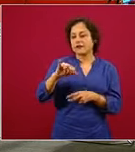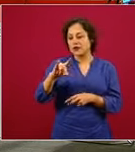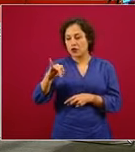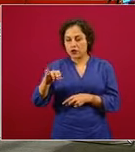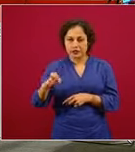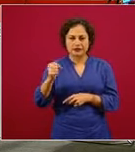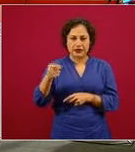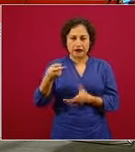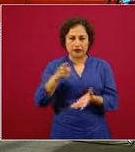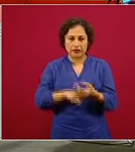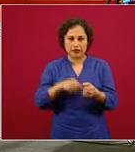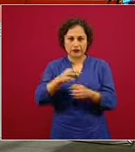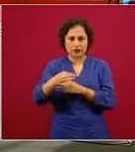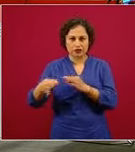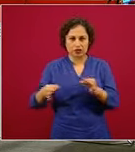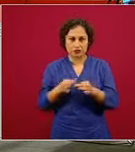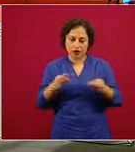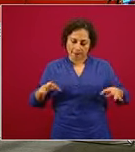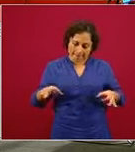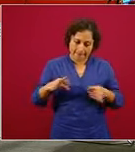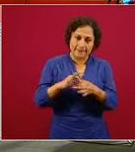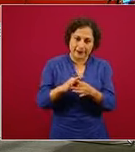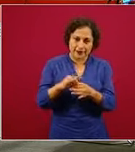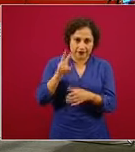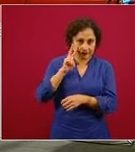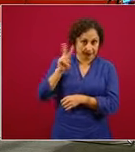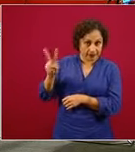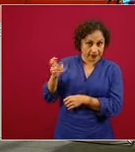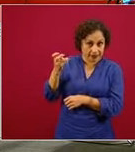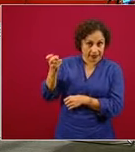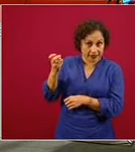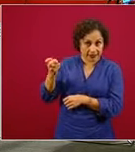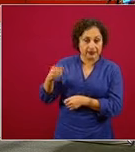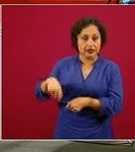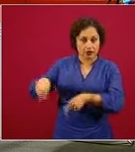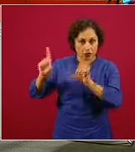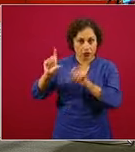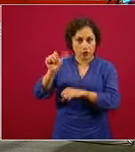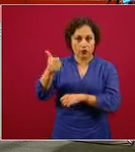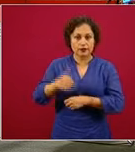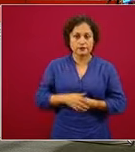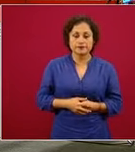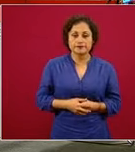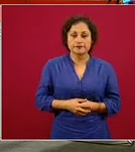desde luego, como ustedes pueden ver en esta imagen, en la siguiente por favor,